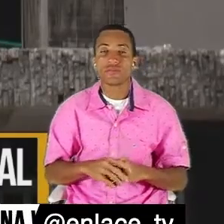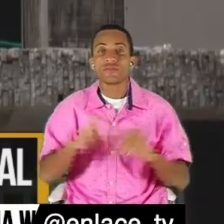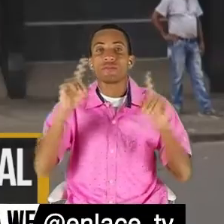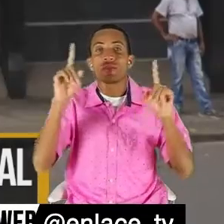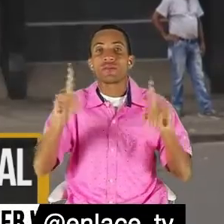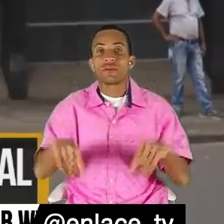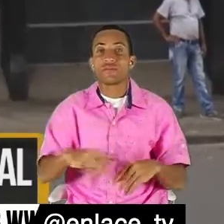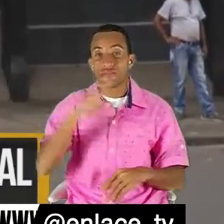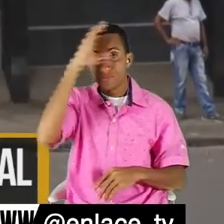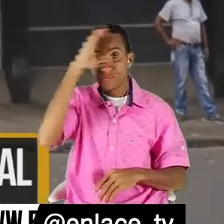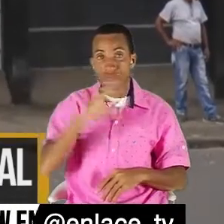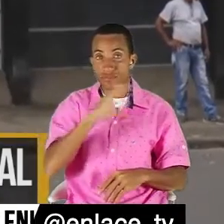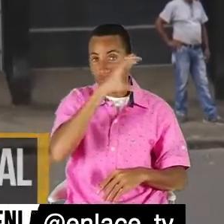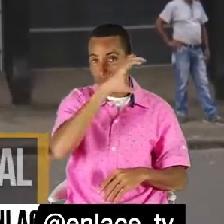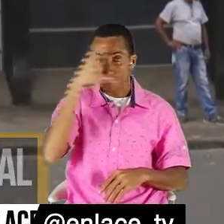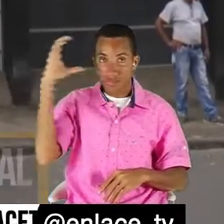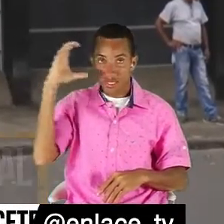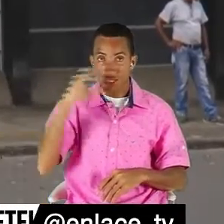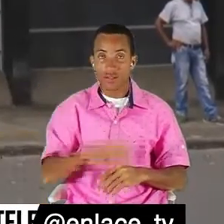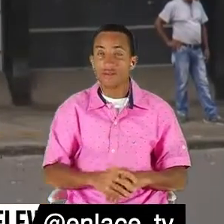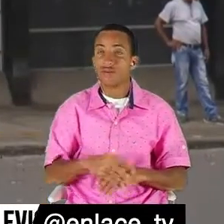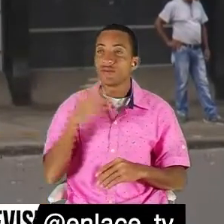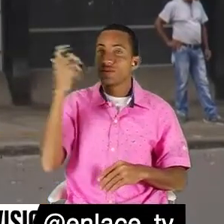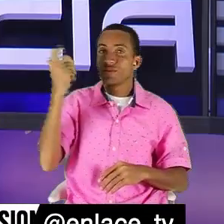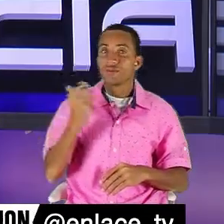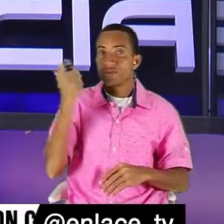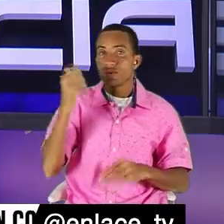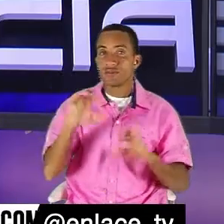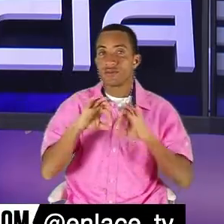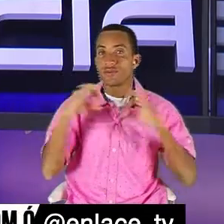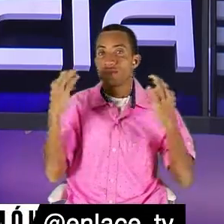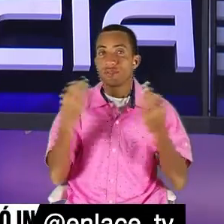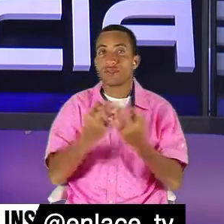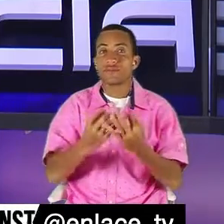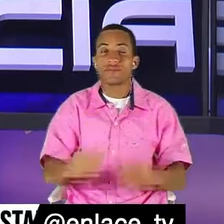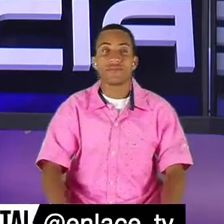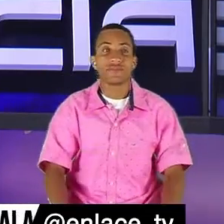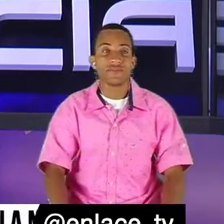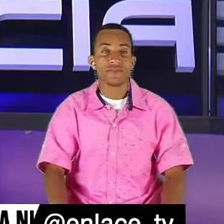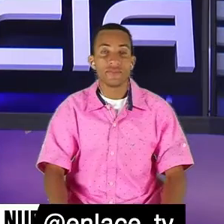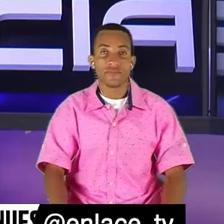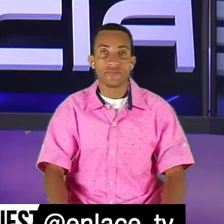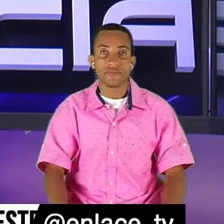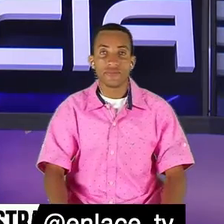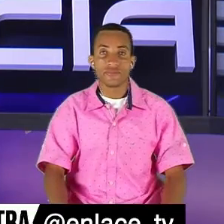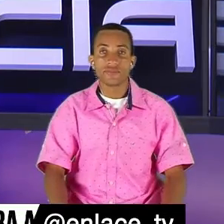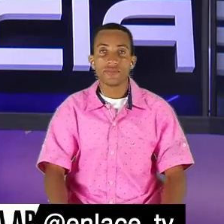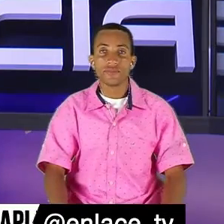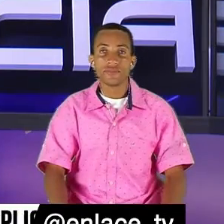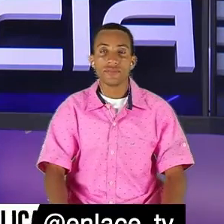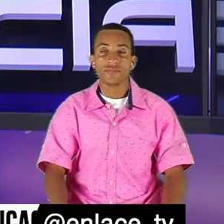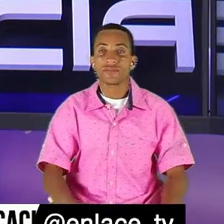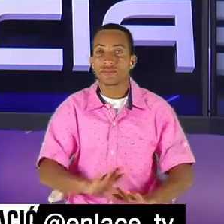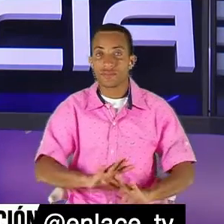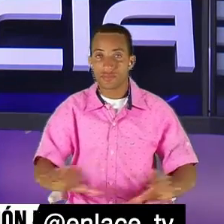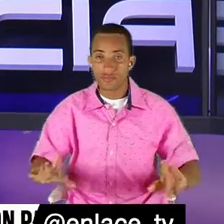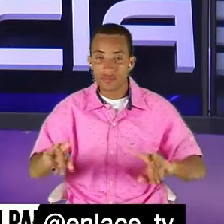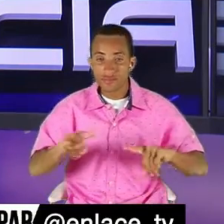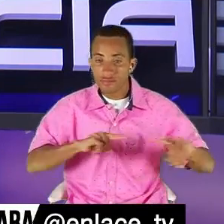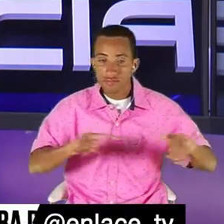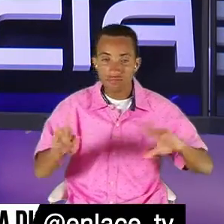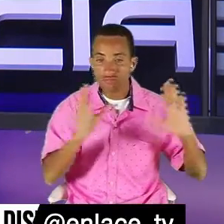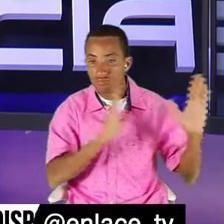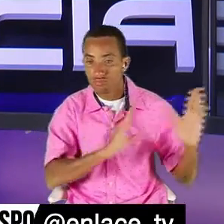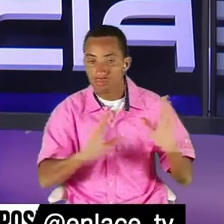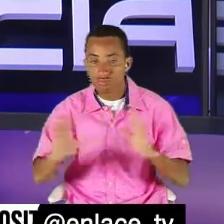CAFABA sigue intervenida por la Superintendencia del Subsidio Familiar. Comenzó a disponerse la logística en Expo Eventos para las actividades